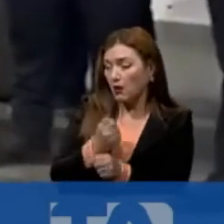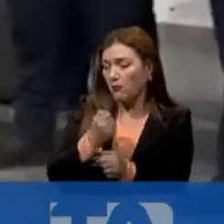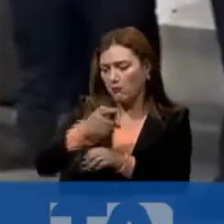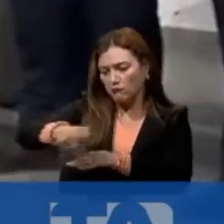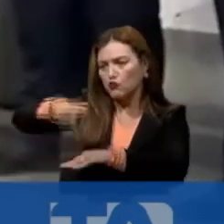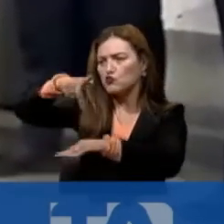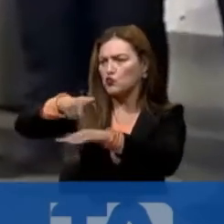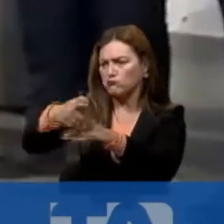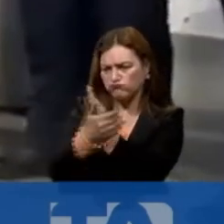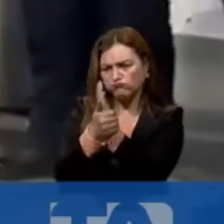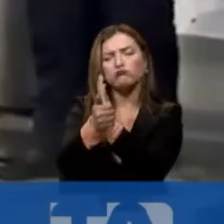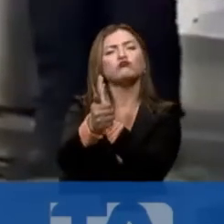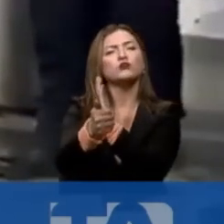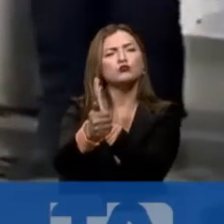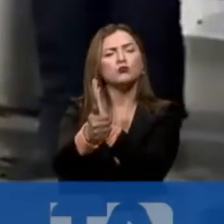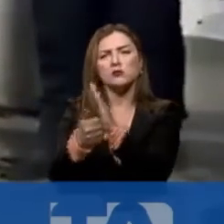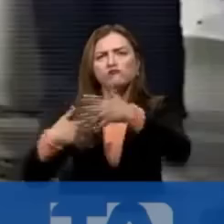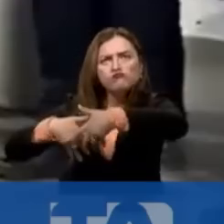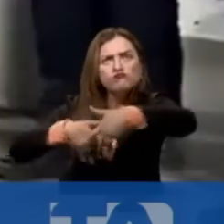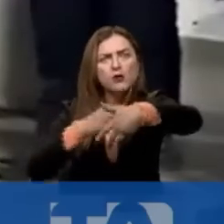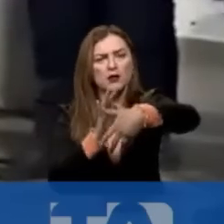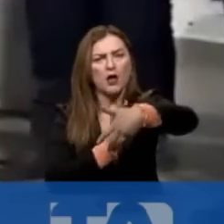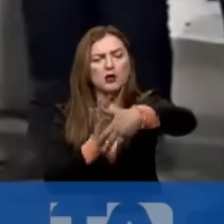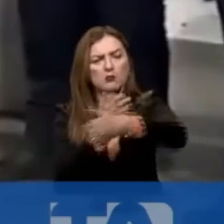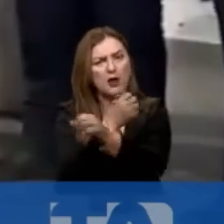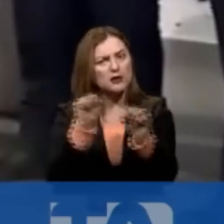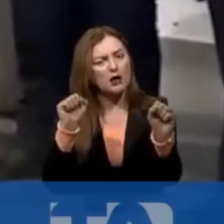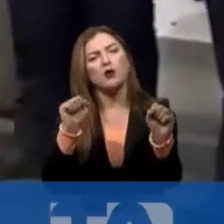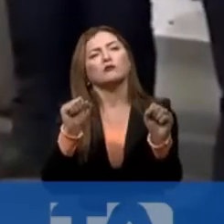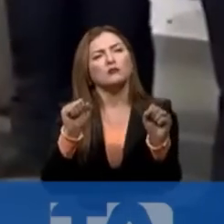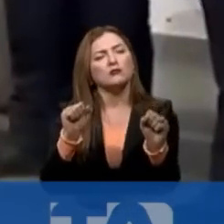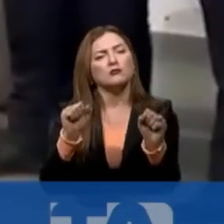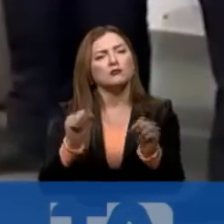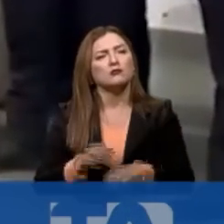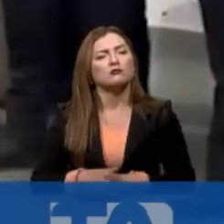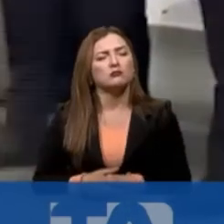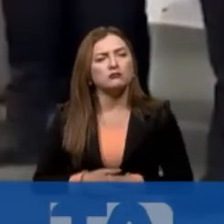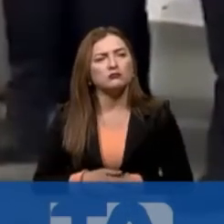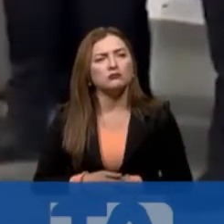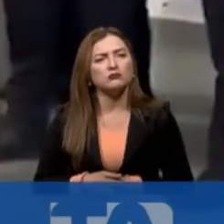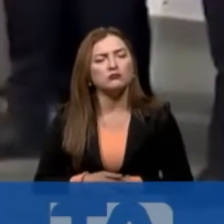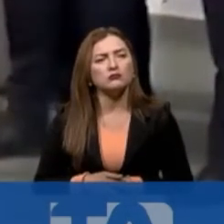profesionalismo, la capacidad, el despliegue técnico incluso que tenemos, un bombero que baja, digamos,